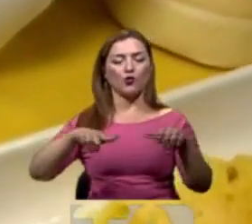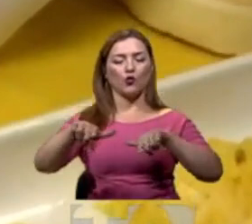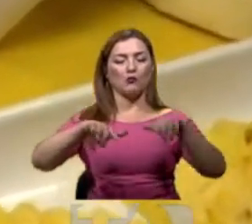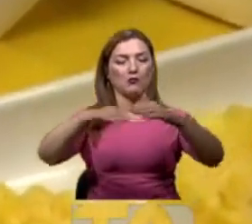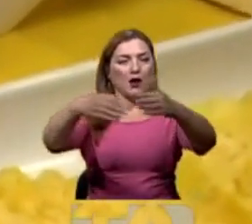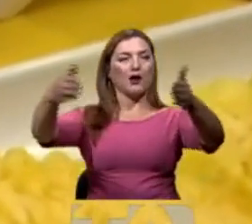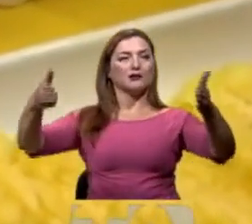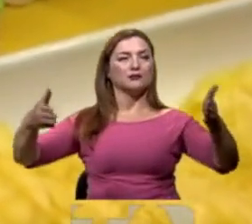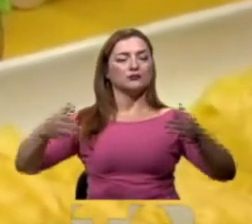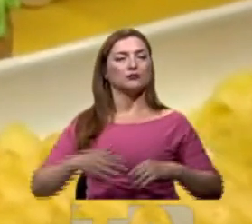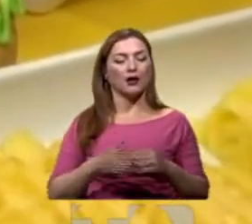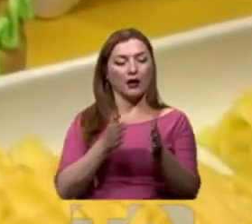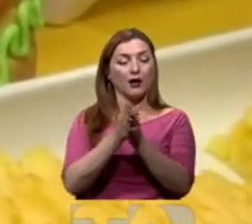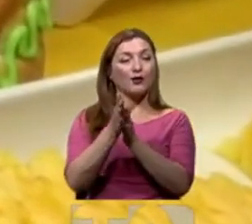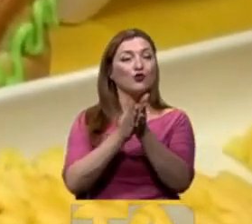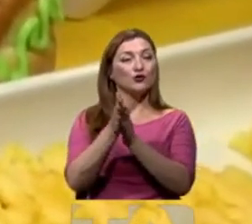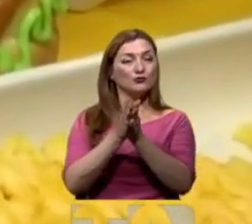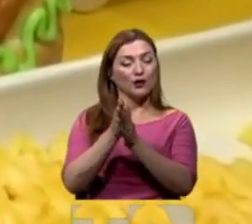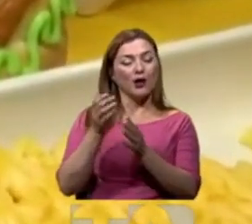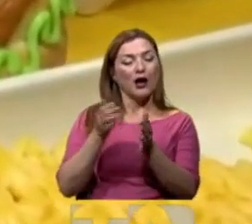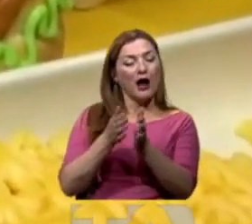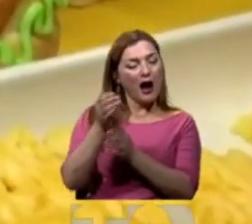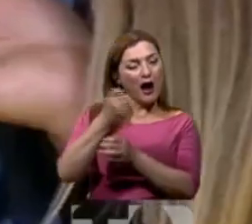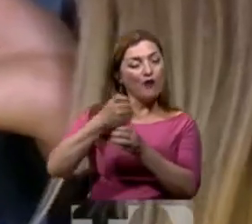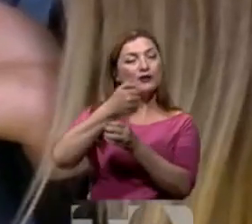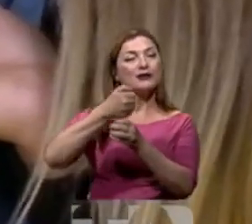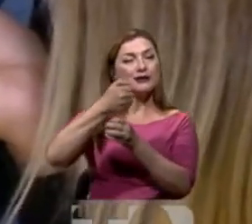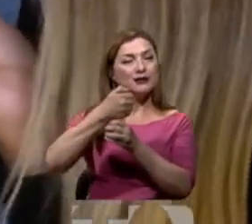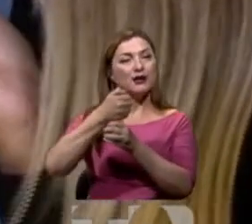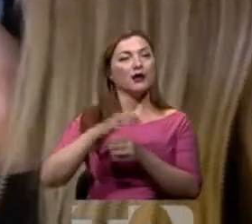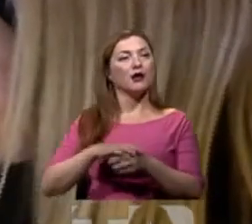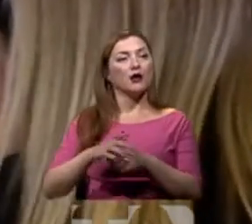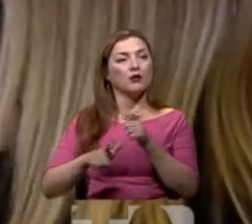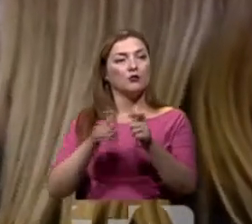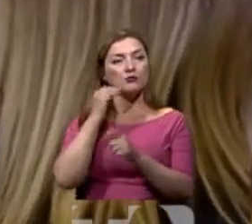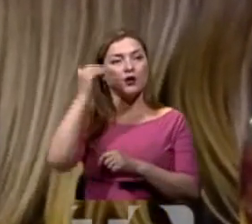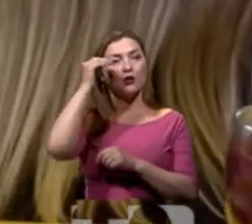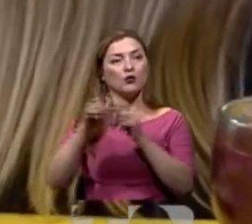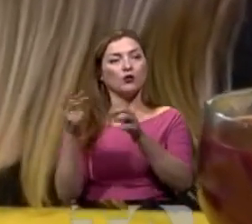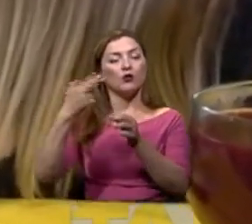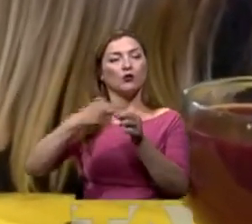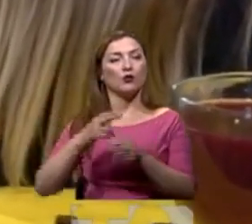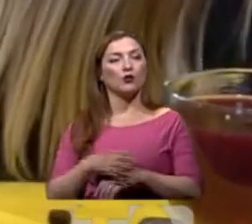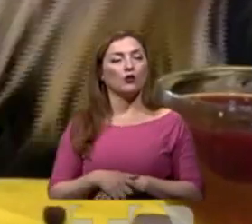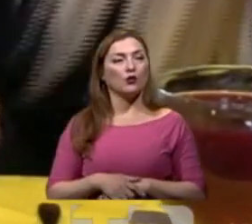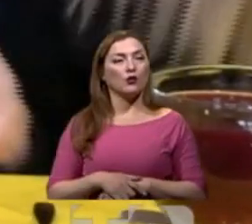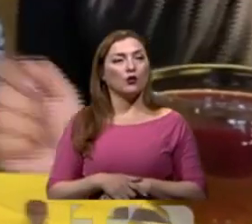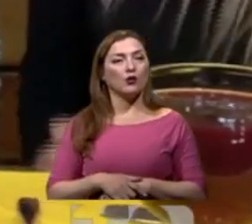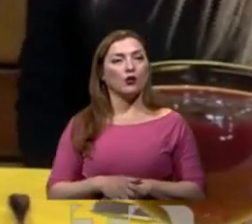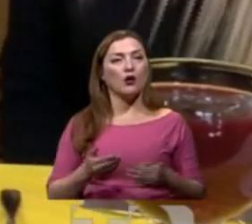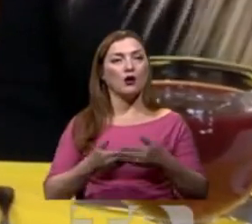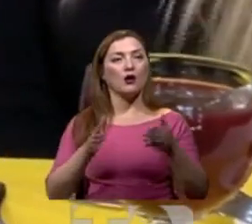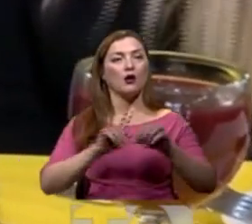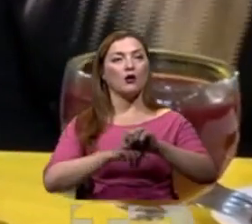tenemos arriba. Es una cafetería, ¿no? Una cafetería donde puede venir gente adulta. Aquí no puede venir la ciudadanía. Nosotros estamos abiertos aquí desde las 11 de la